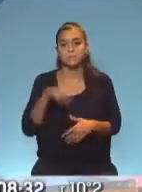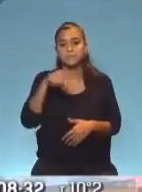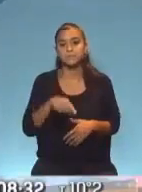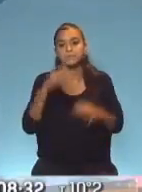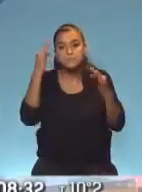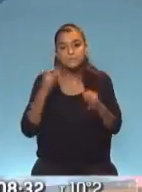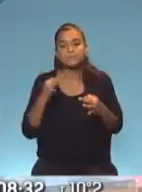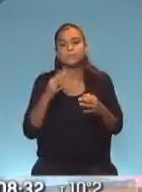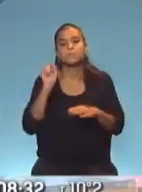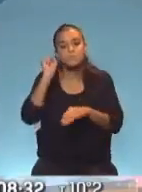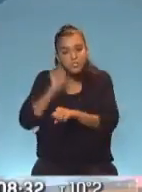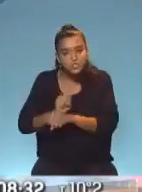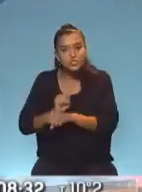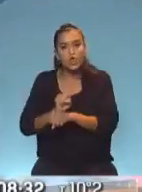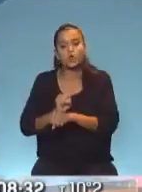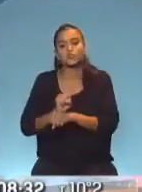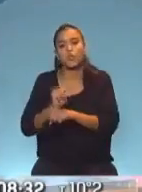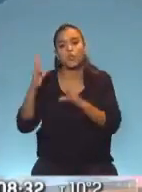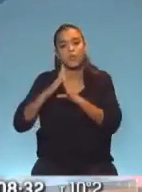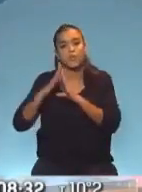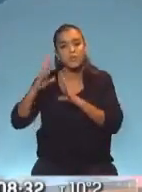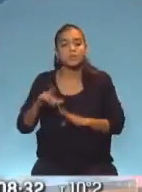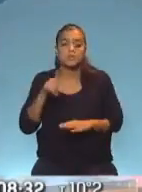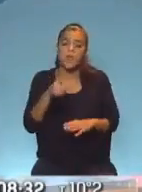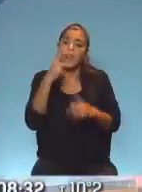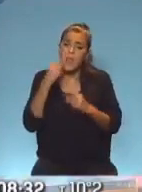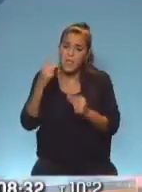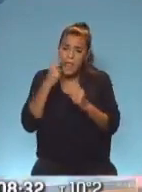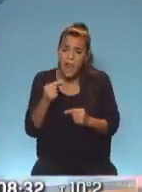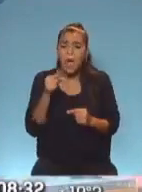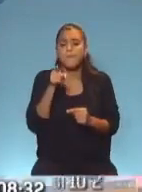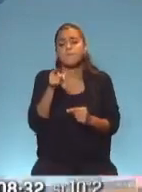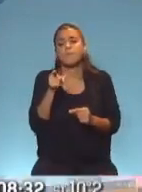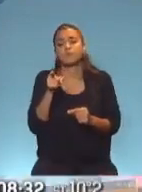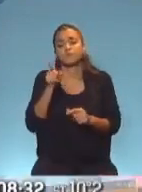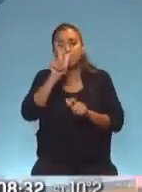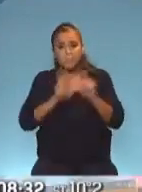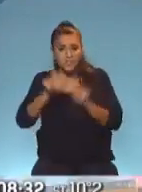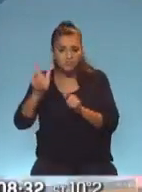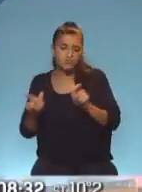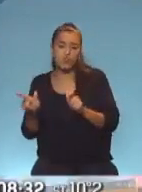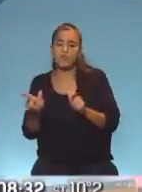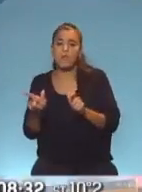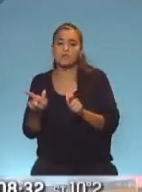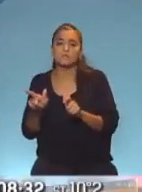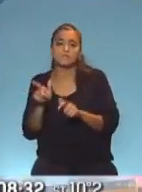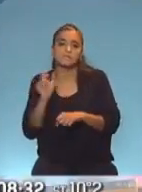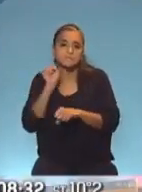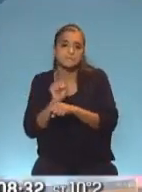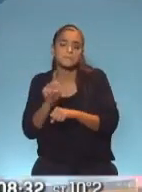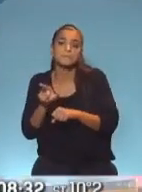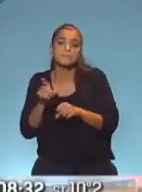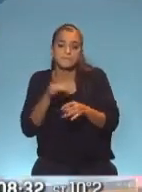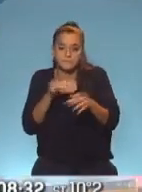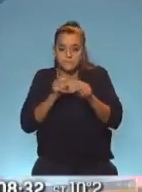La prisión, domiciliaria es uno de los reclamos de todas aquellas personas que están detenidas en el marco de la pandemia y para evitar